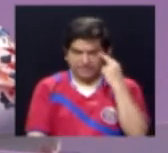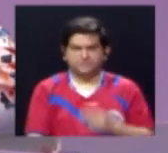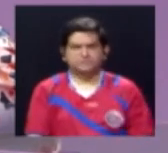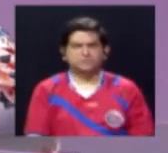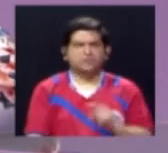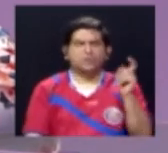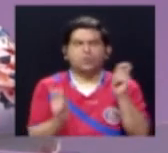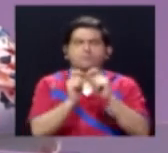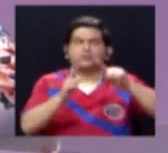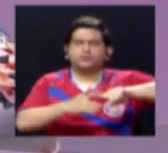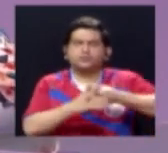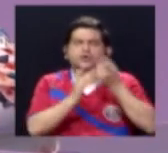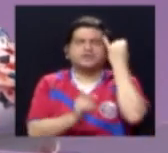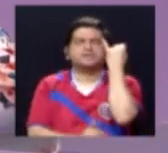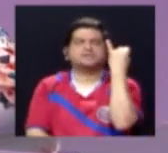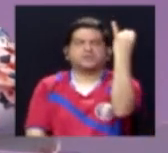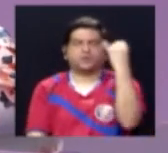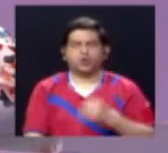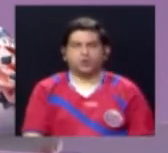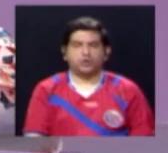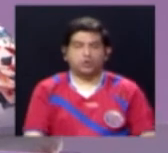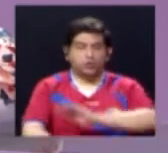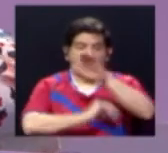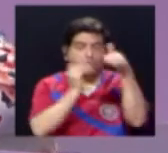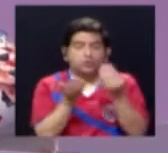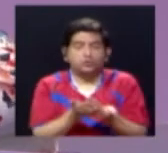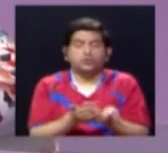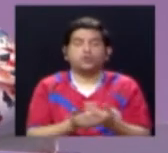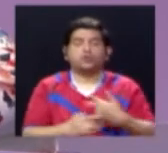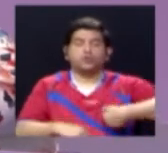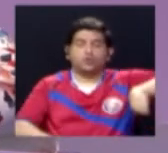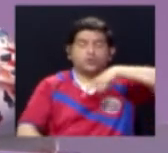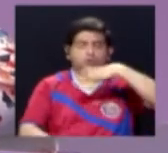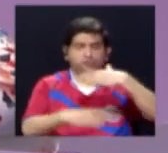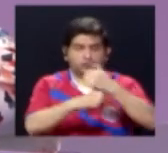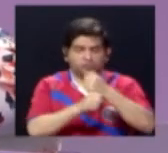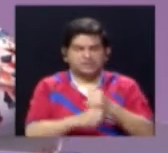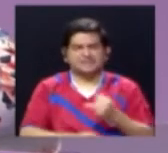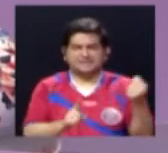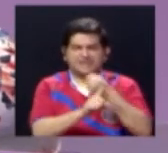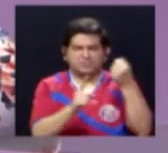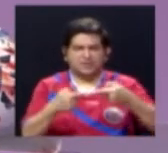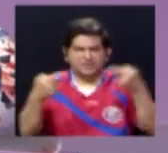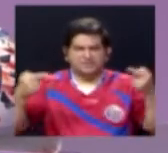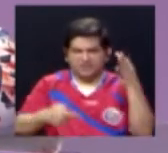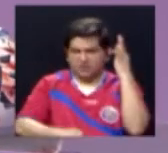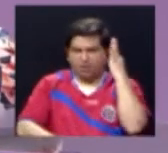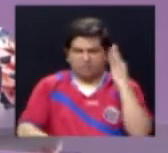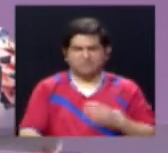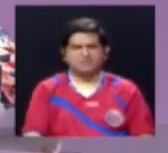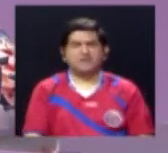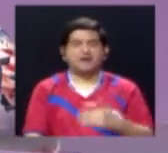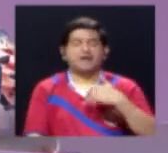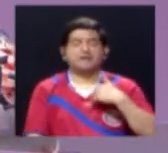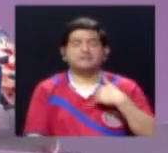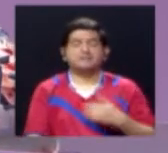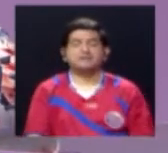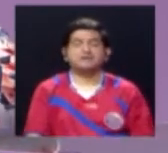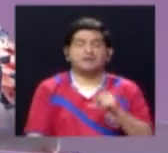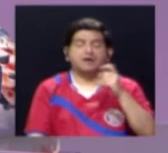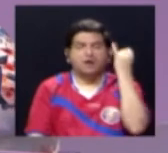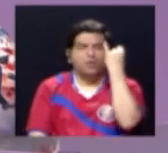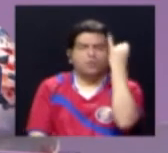punto de partida de biológico y es que todo esto que estamos haciendo con la violencia contra las mujeres tiene sentido